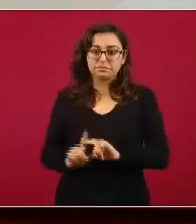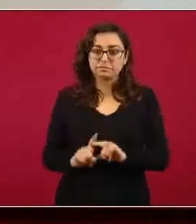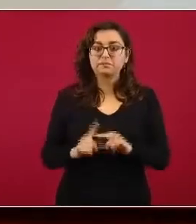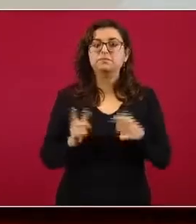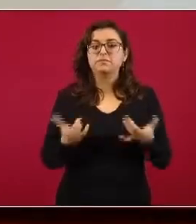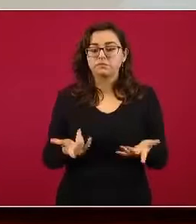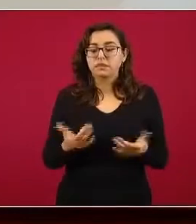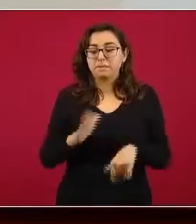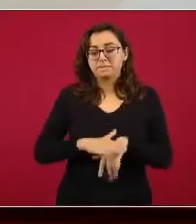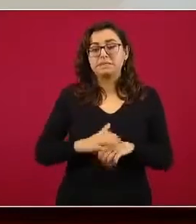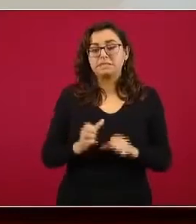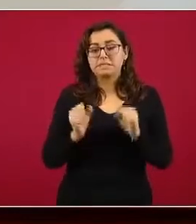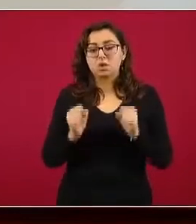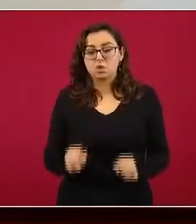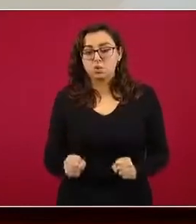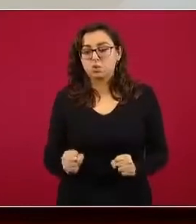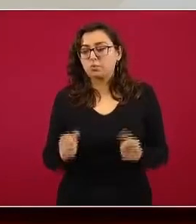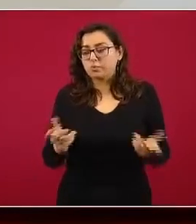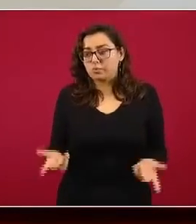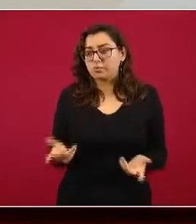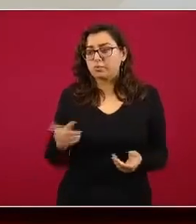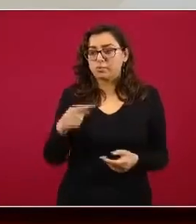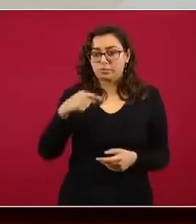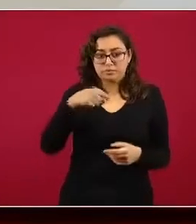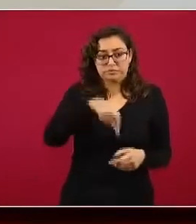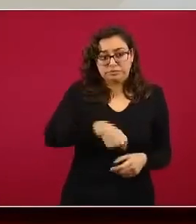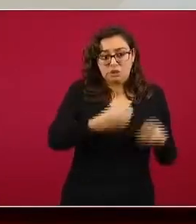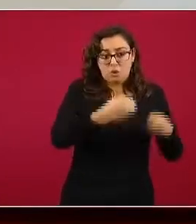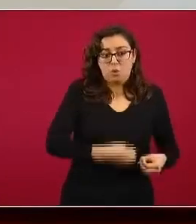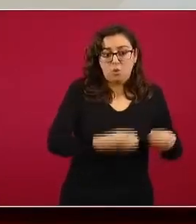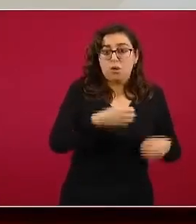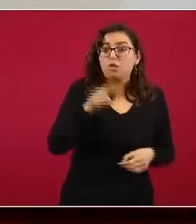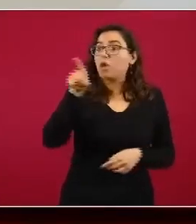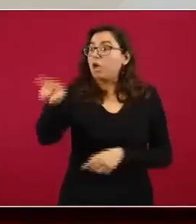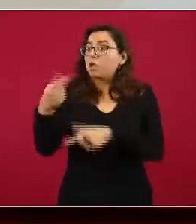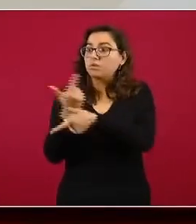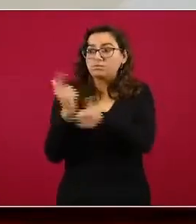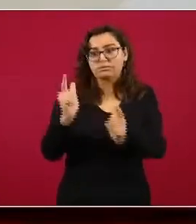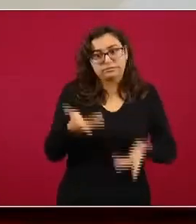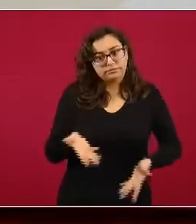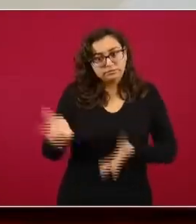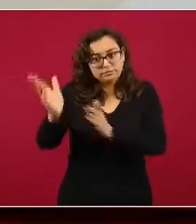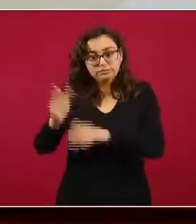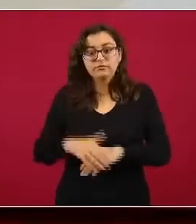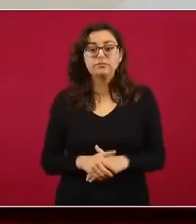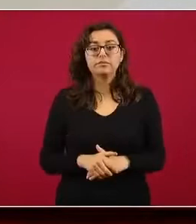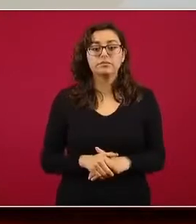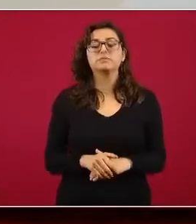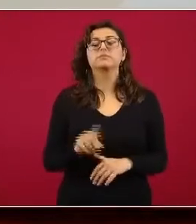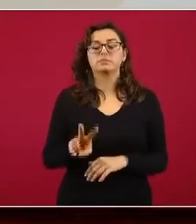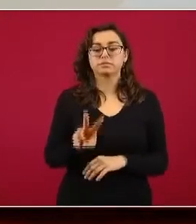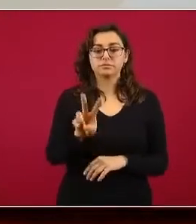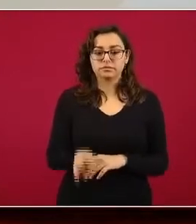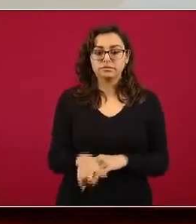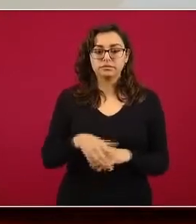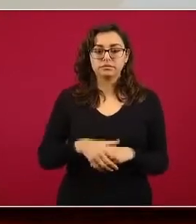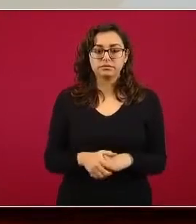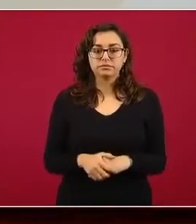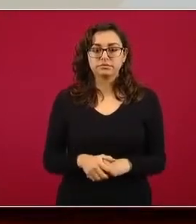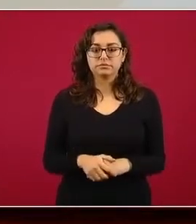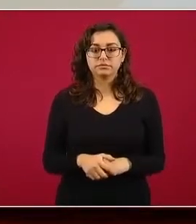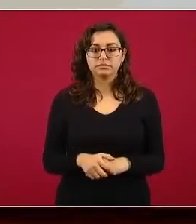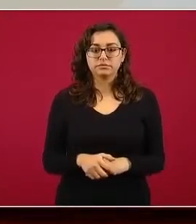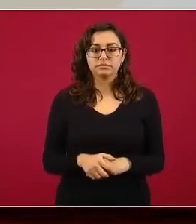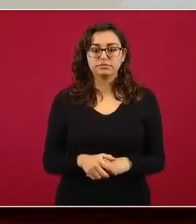precisamente aseguran el intercambio de servicios entre cada una de ellas. Efectivamente, cuando se